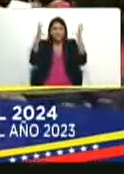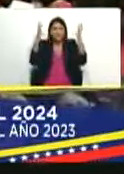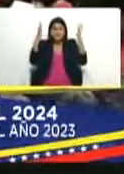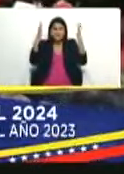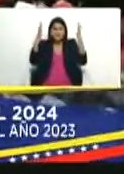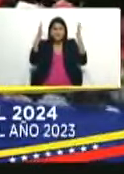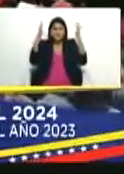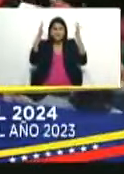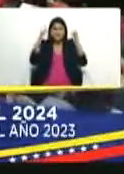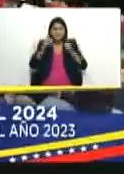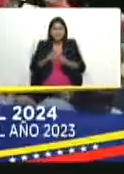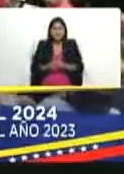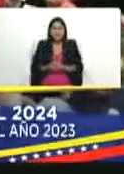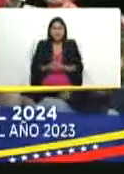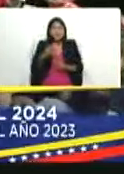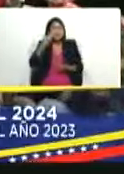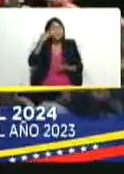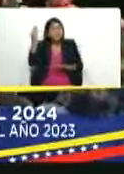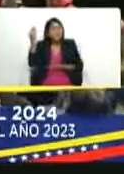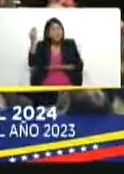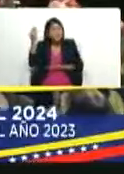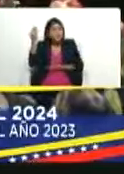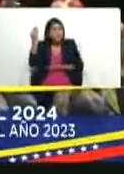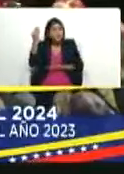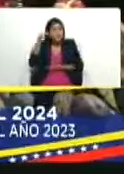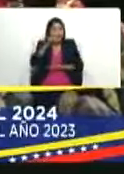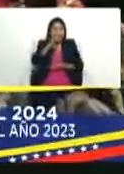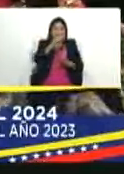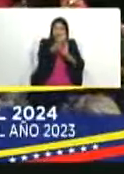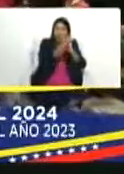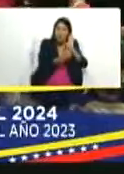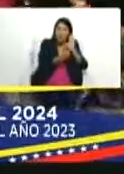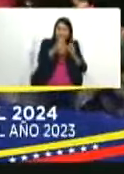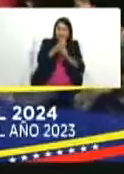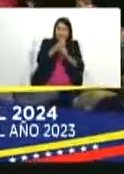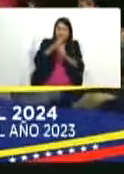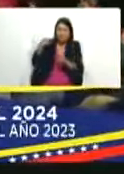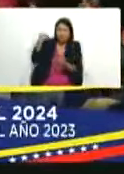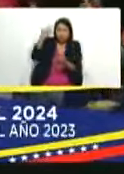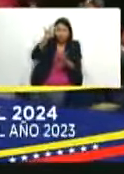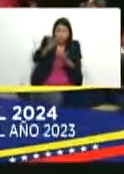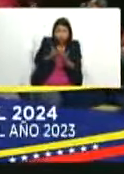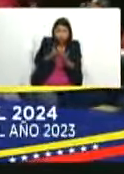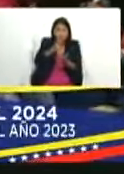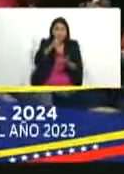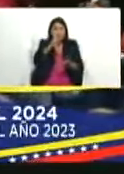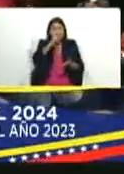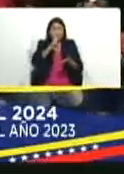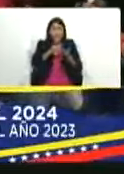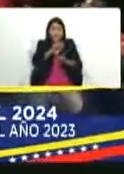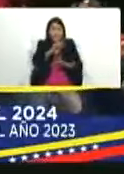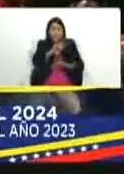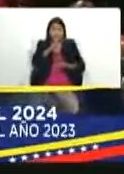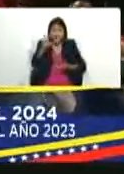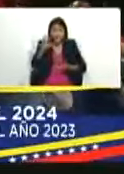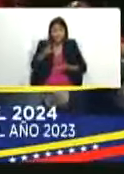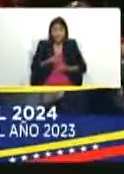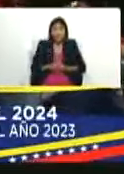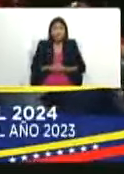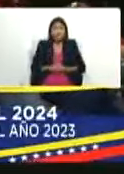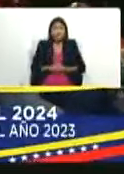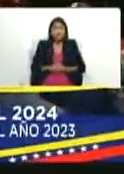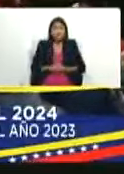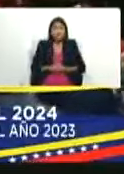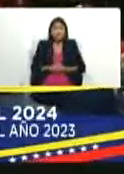Allí tenían entonces la presentación del informe de gestión correspondiente al ejercicio fiscal del año 2023